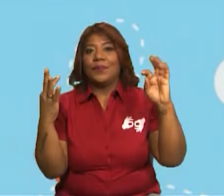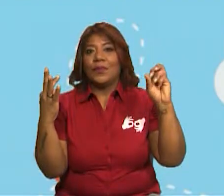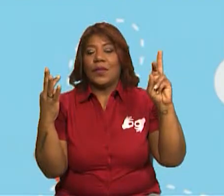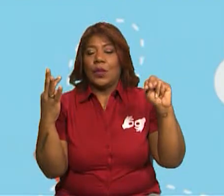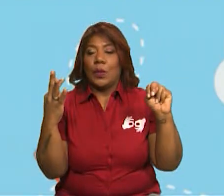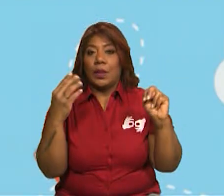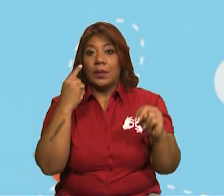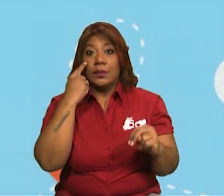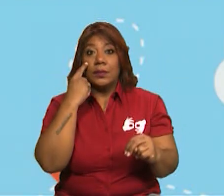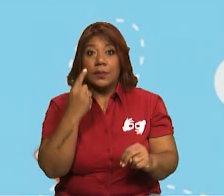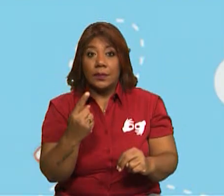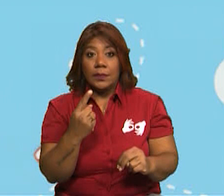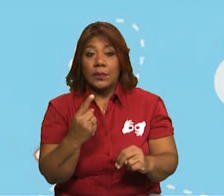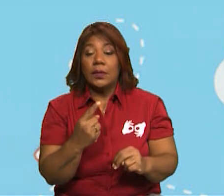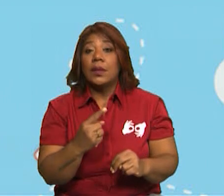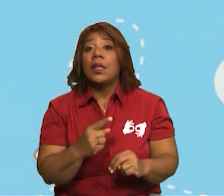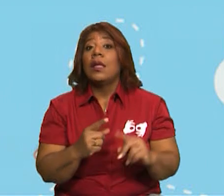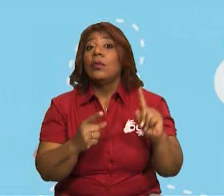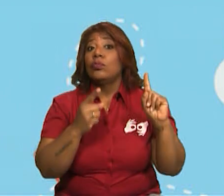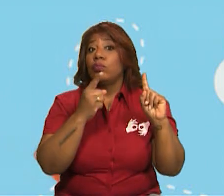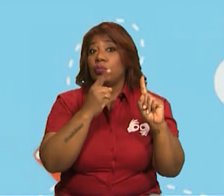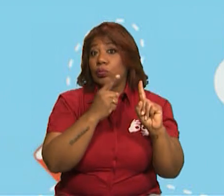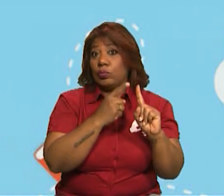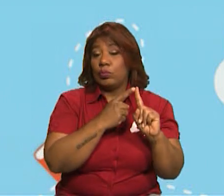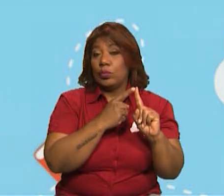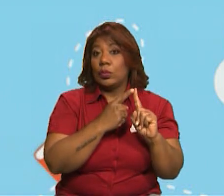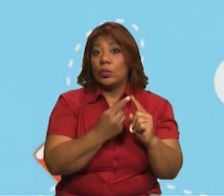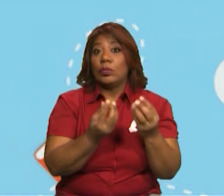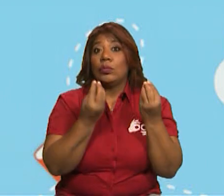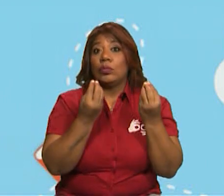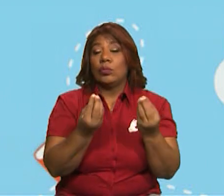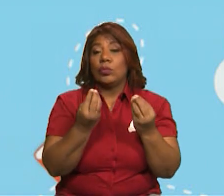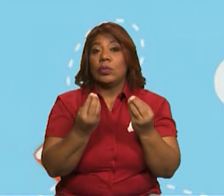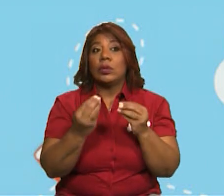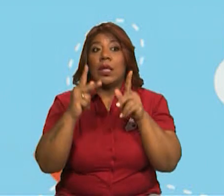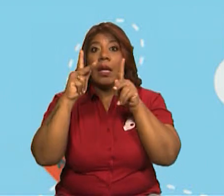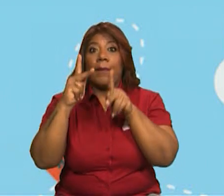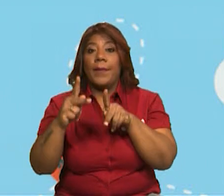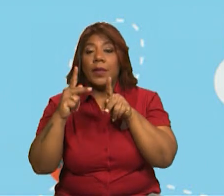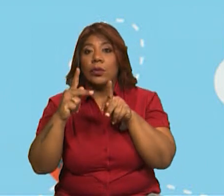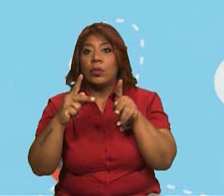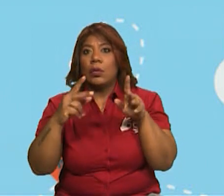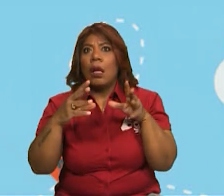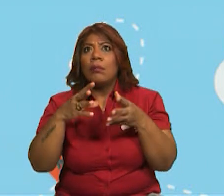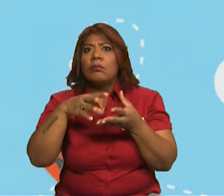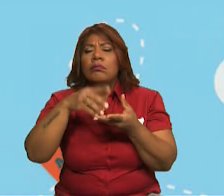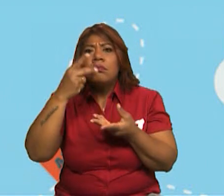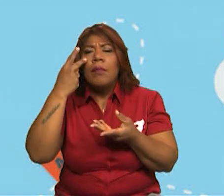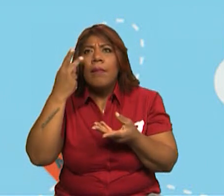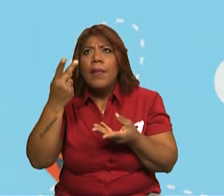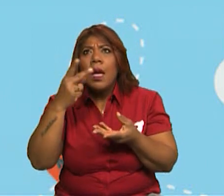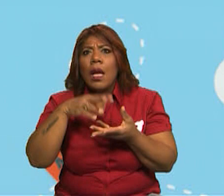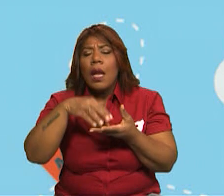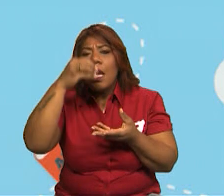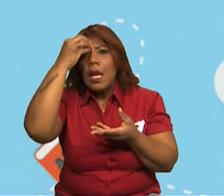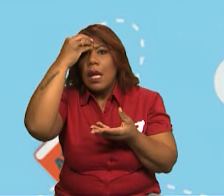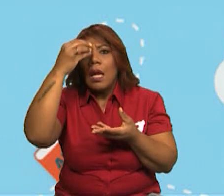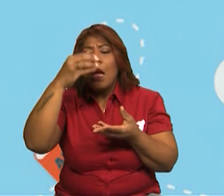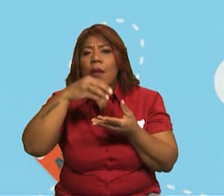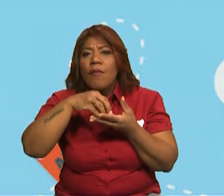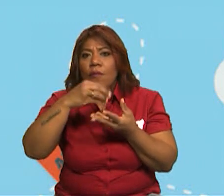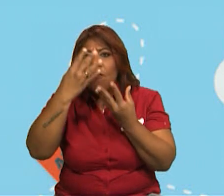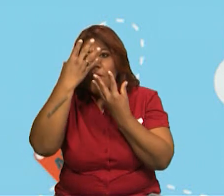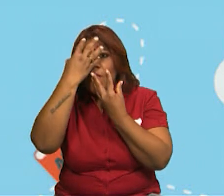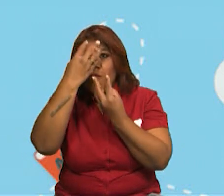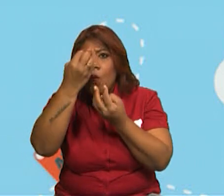brinda información simultánea a la mayor cantidad de personas posible. No es personal.